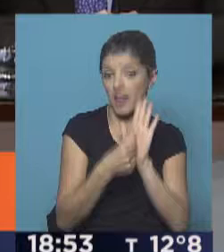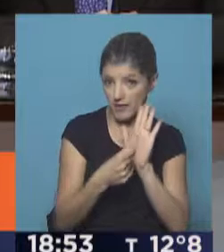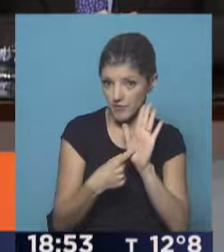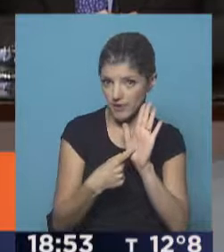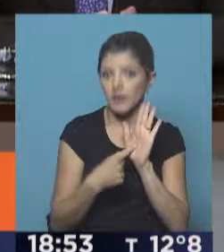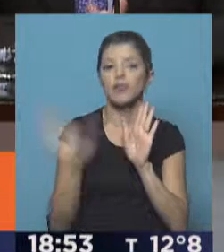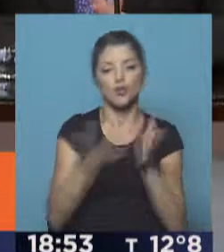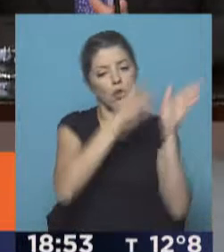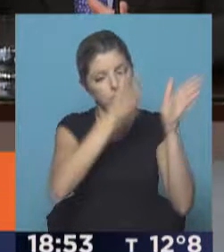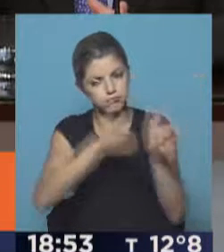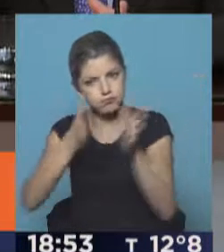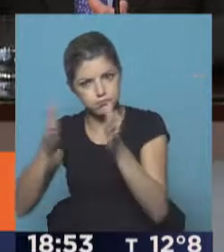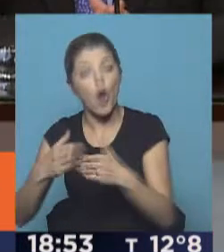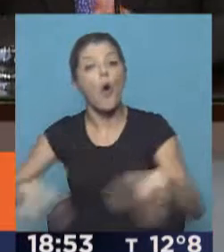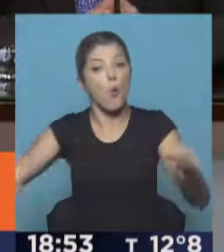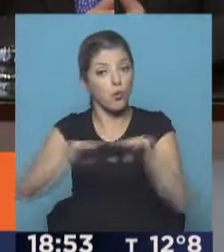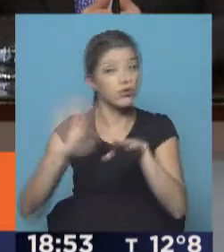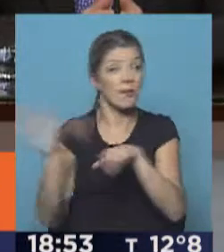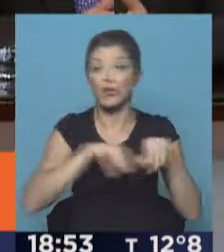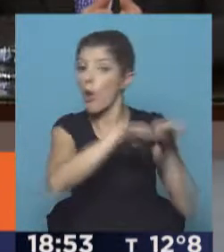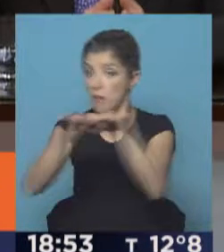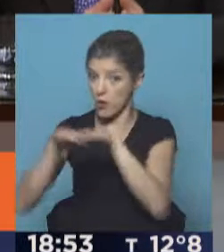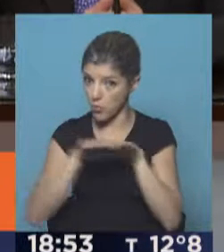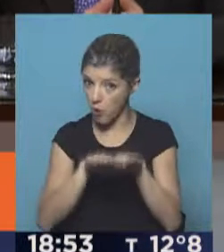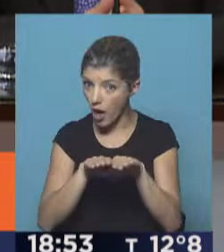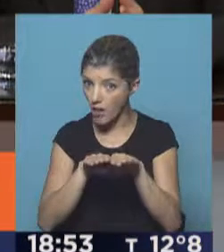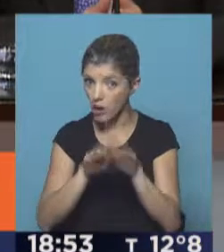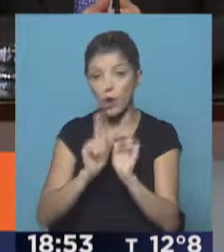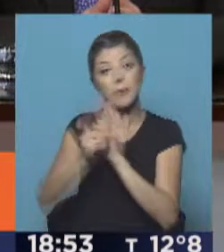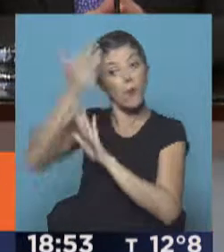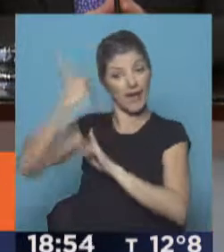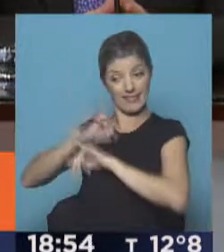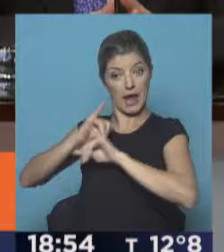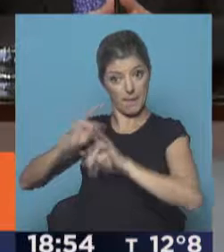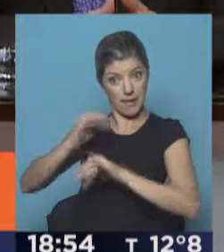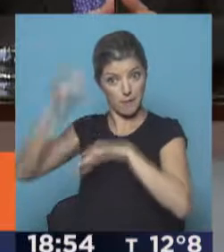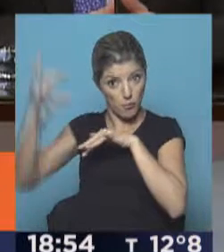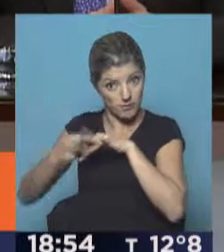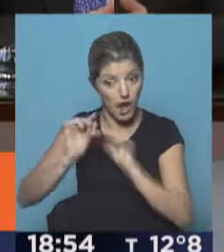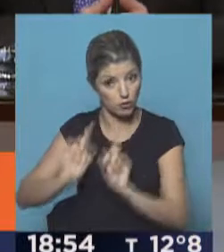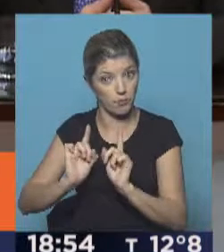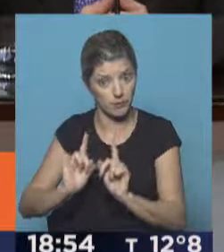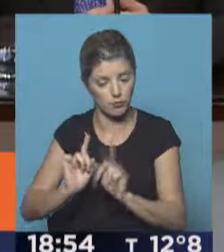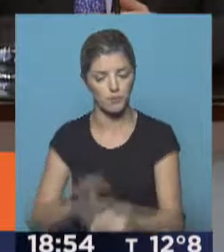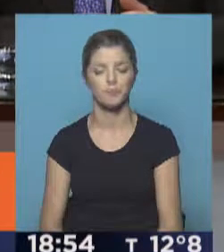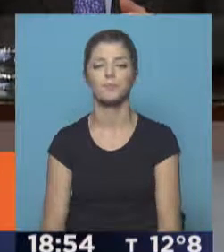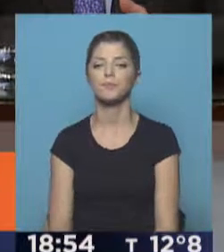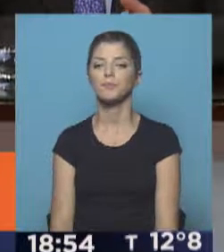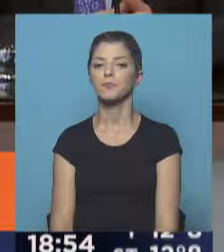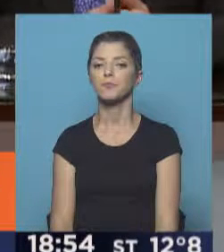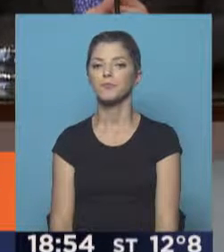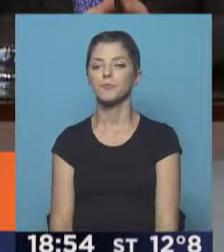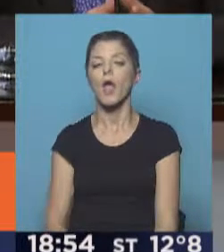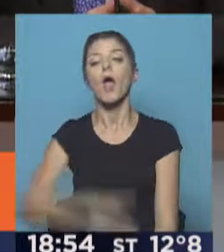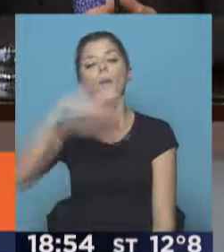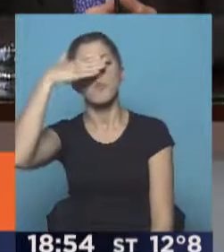ordenado, predecible, que sea justo y equitativo, tal como dijimos en la campaña. Por último, en el plano